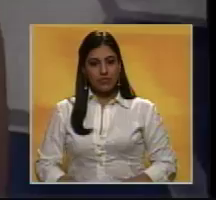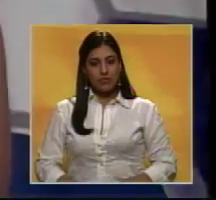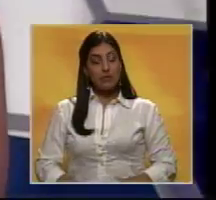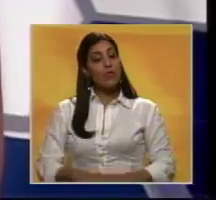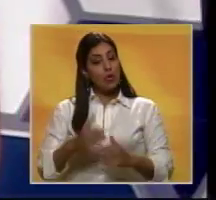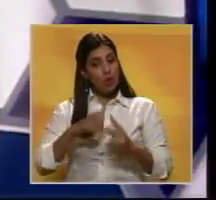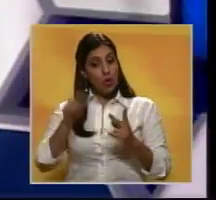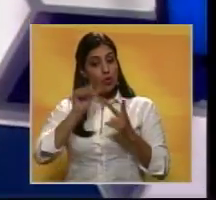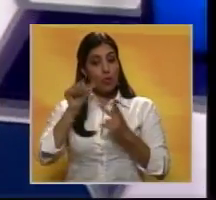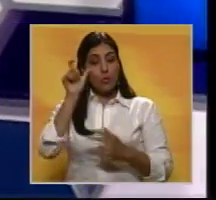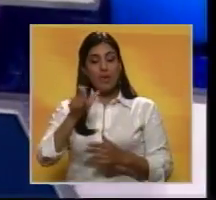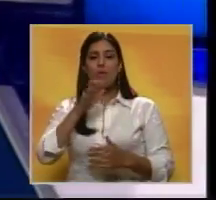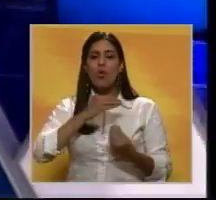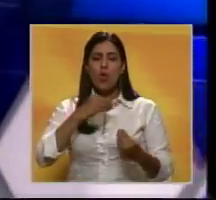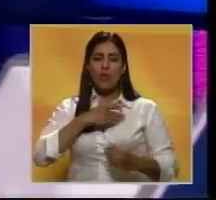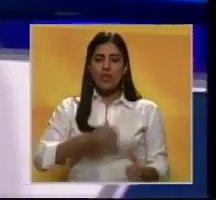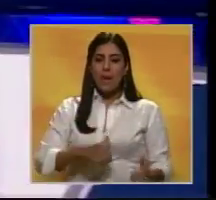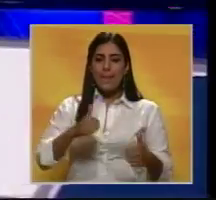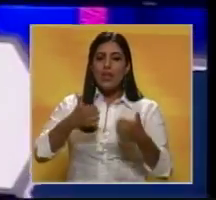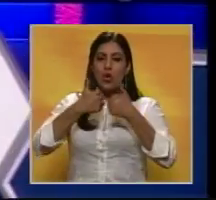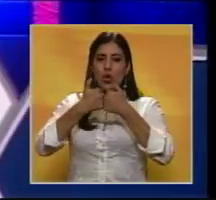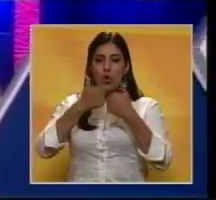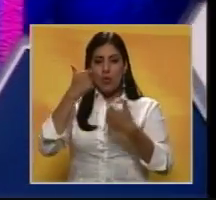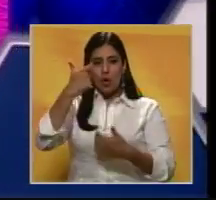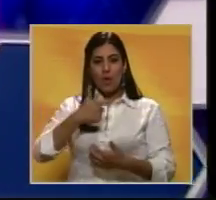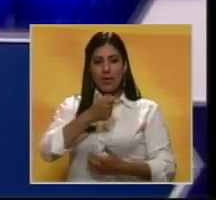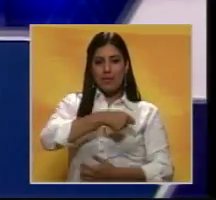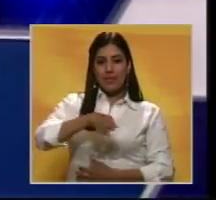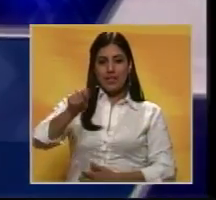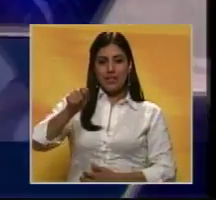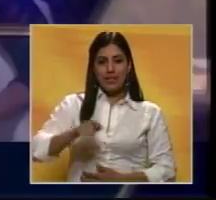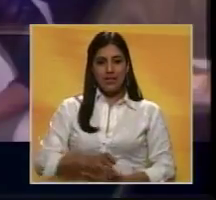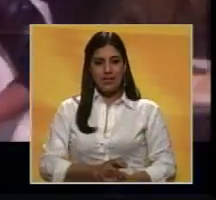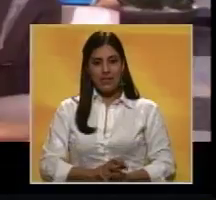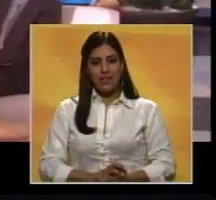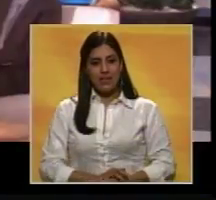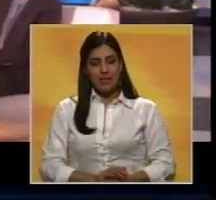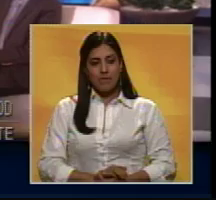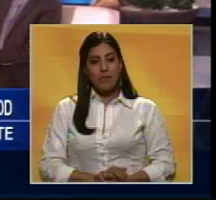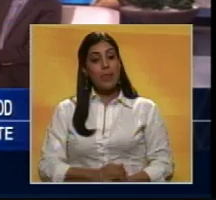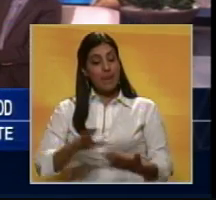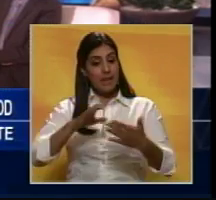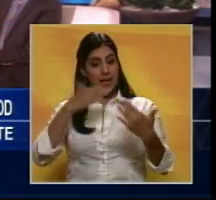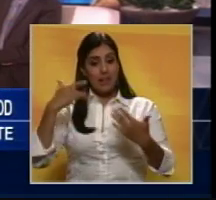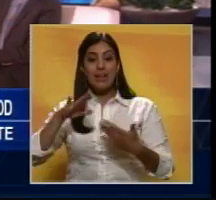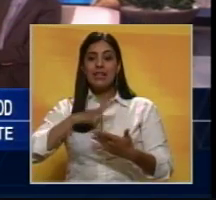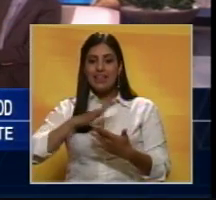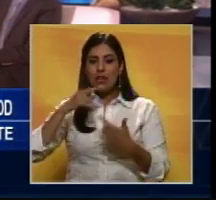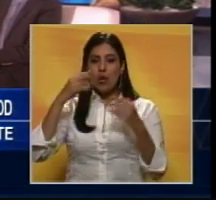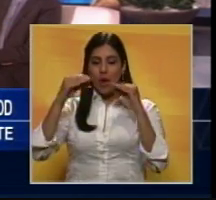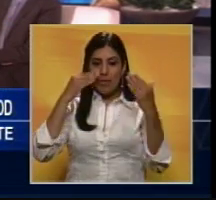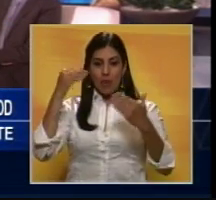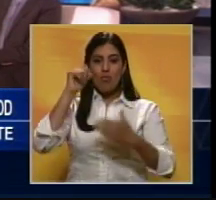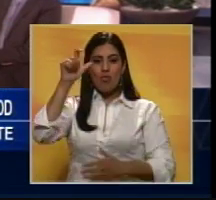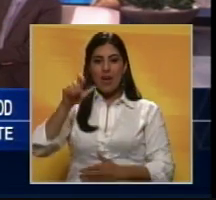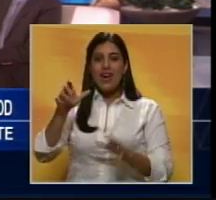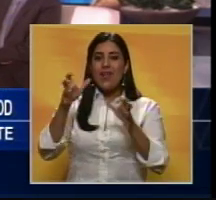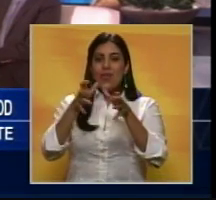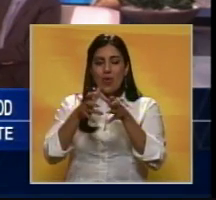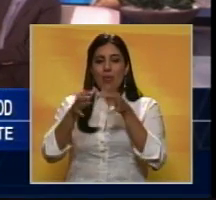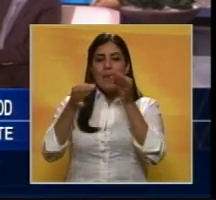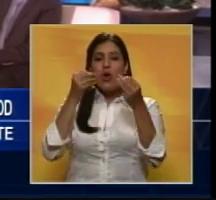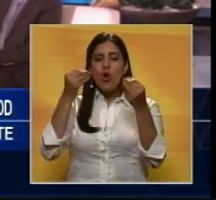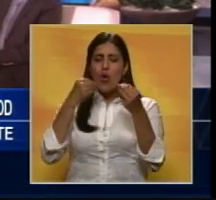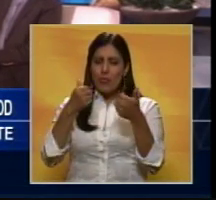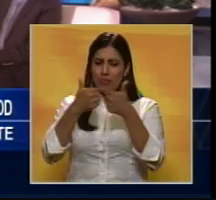Y J-Lo confesó cómo fue que inició su romance con Alex Rodríguez. La cantante estuvo con Ellen DeGeneres en su show y